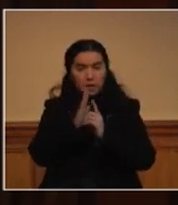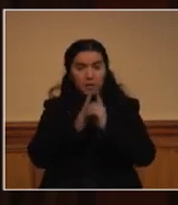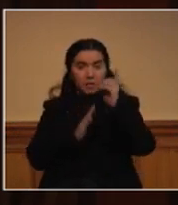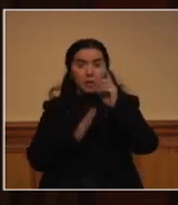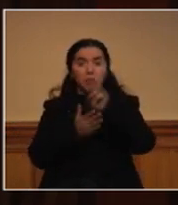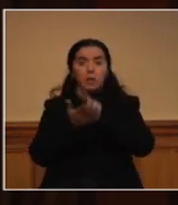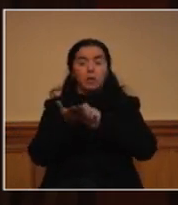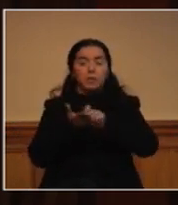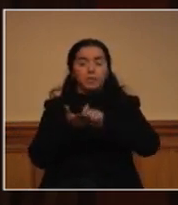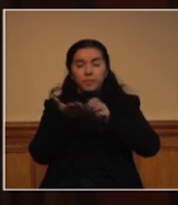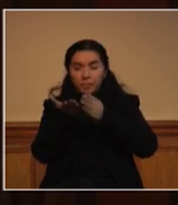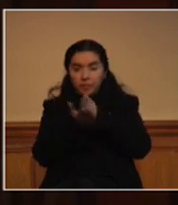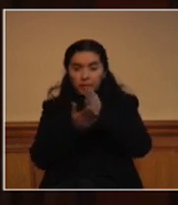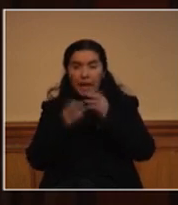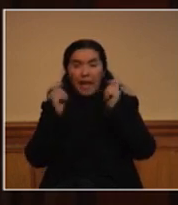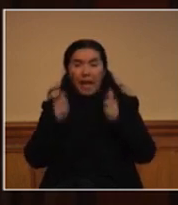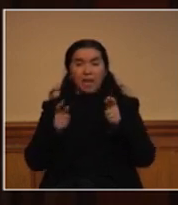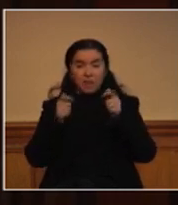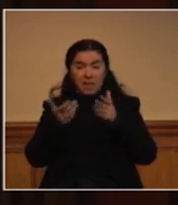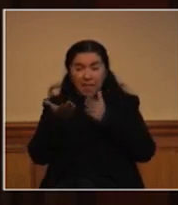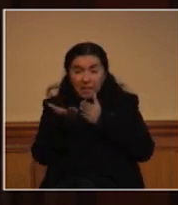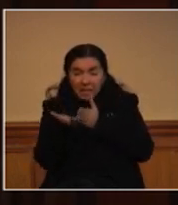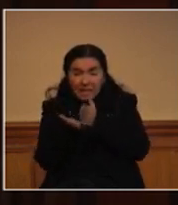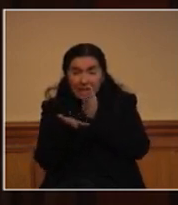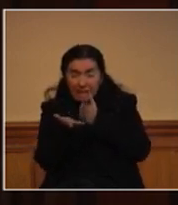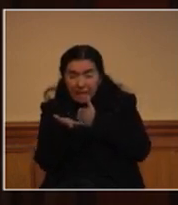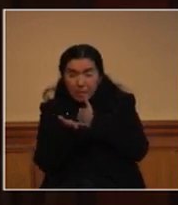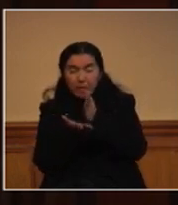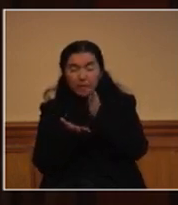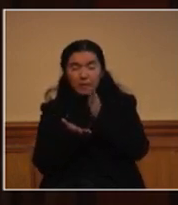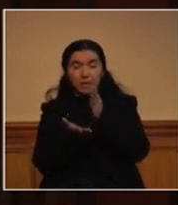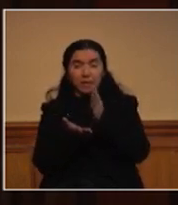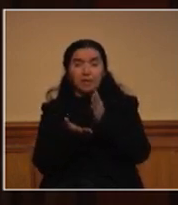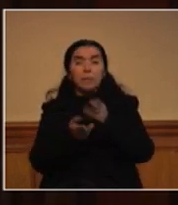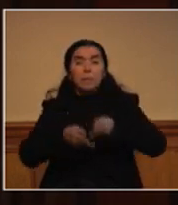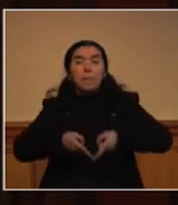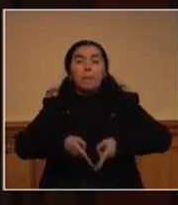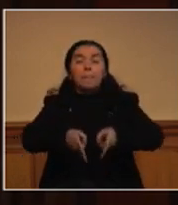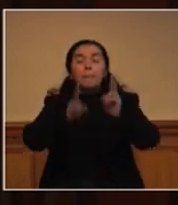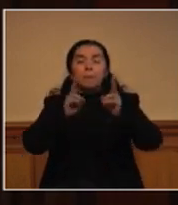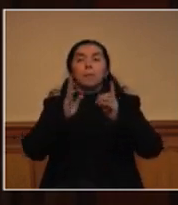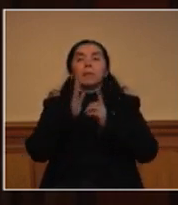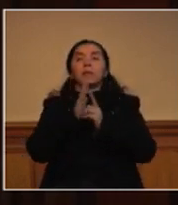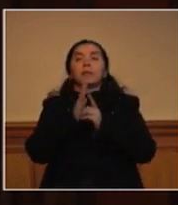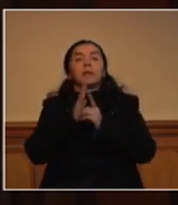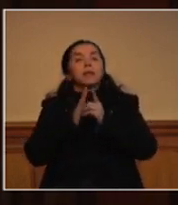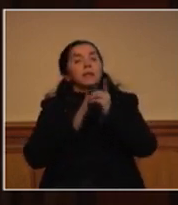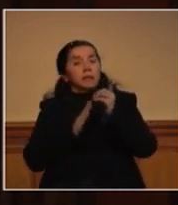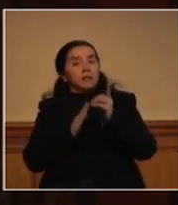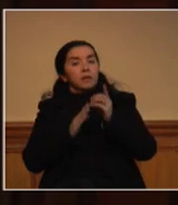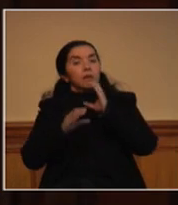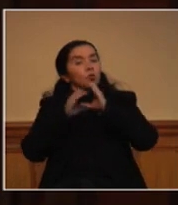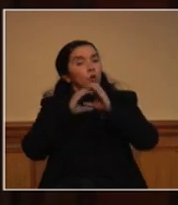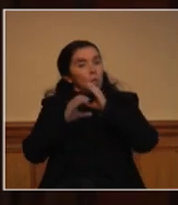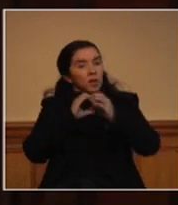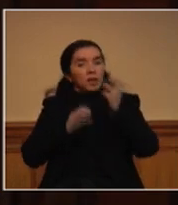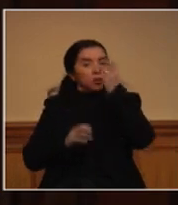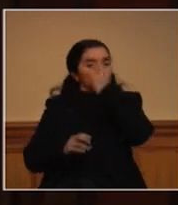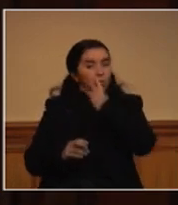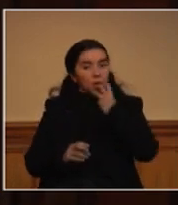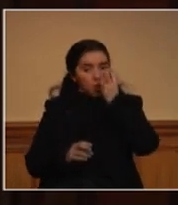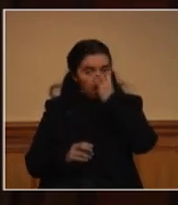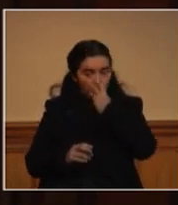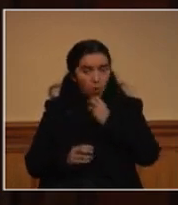emergentes. Estas habilidades emergentes nos permiten desarrollar, como decía, comunicación, lenguaje